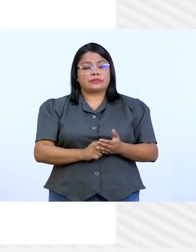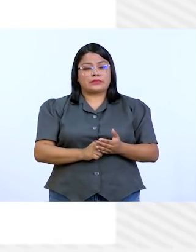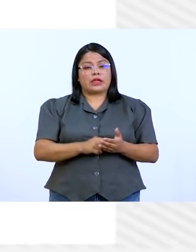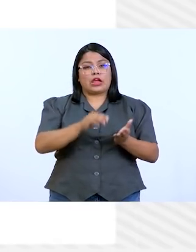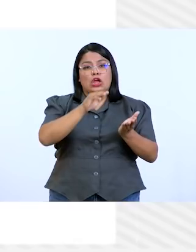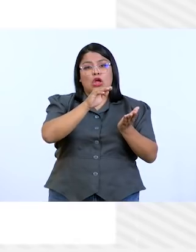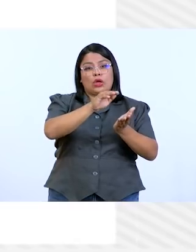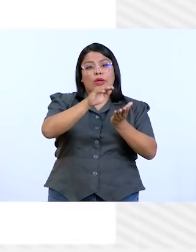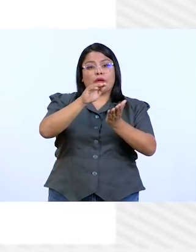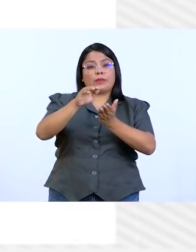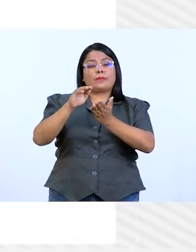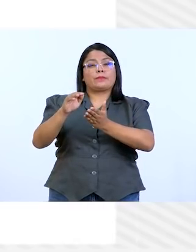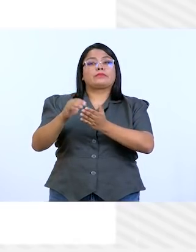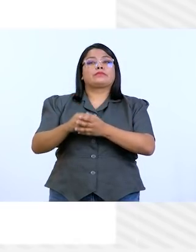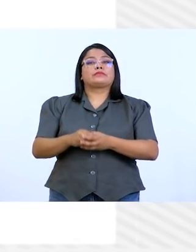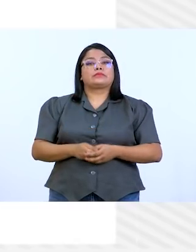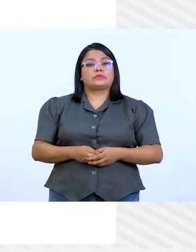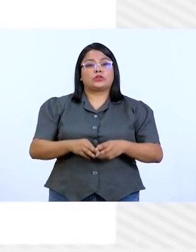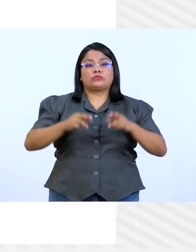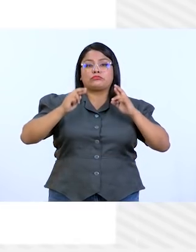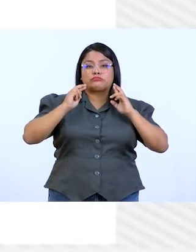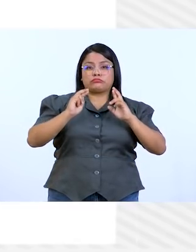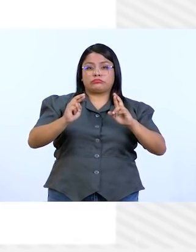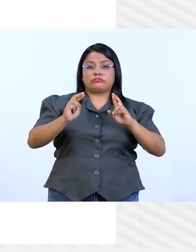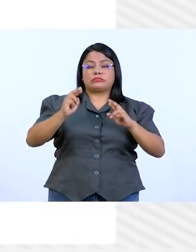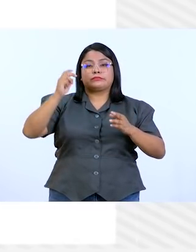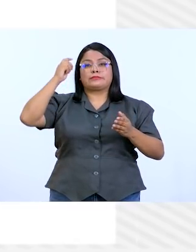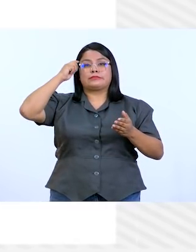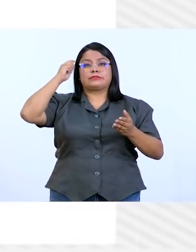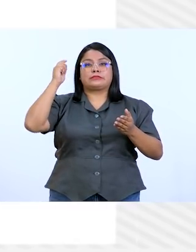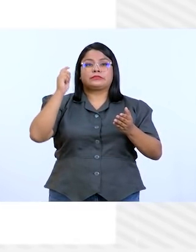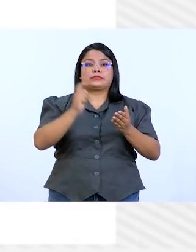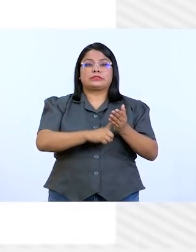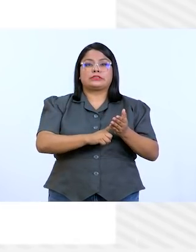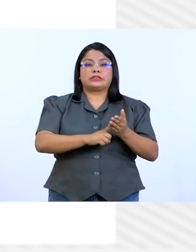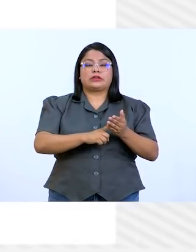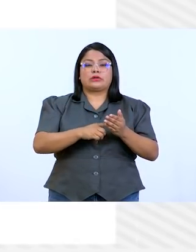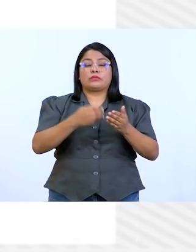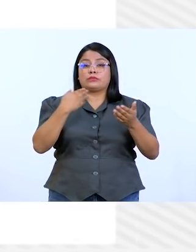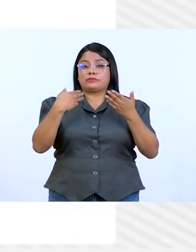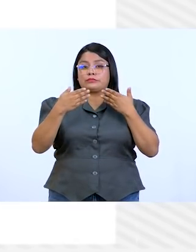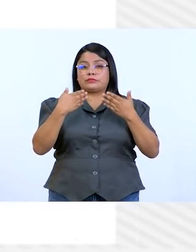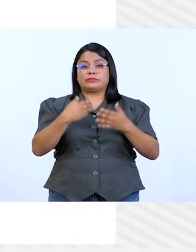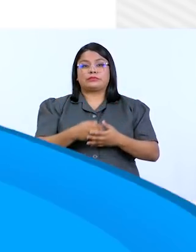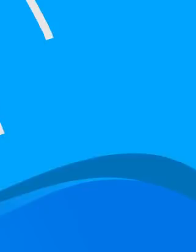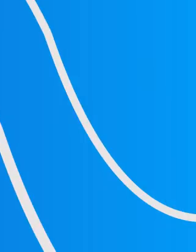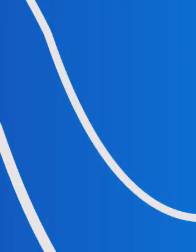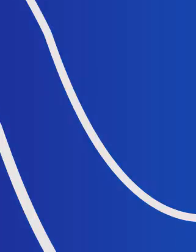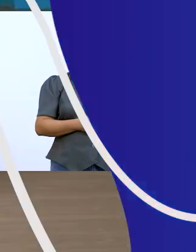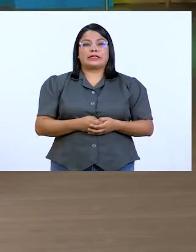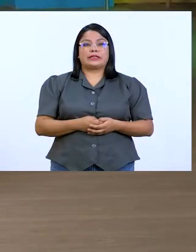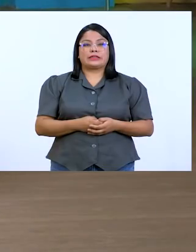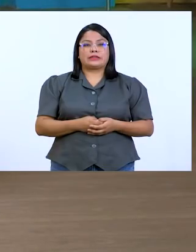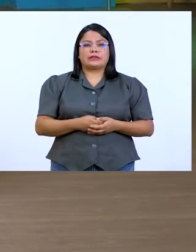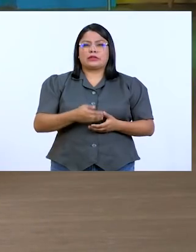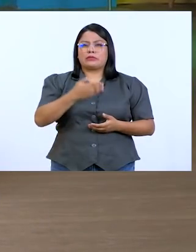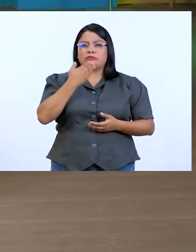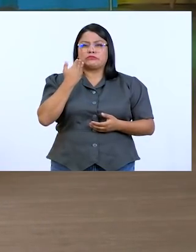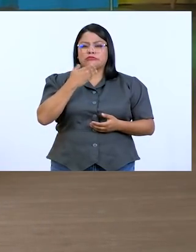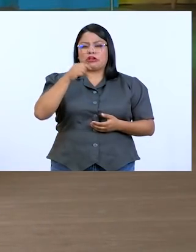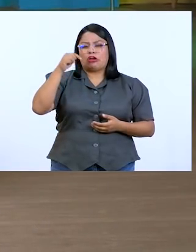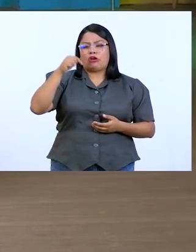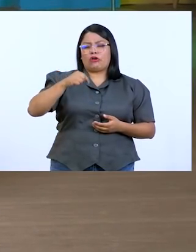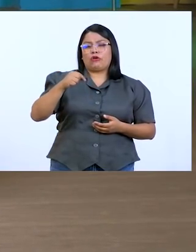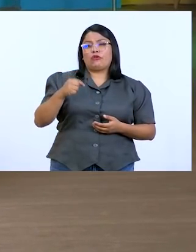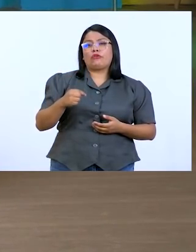a cada unidad, con una solución de la prueba a través de un descriptor. Francisca, ¿y